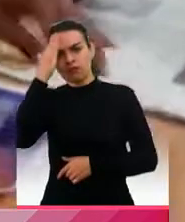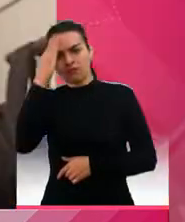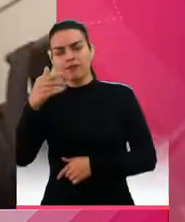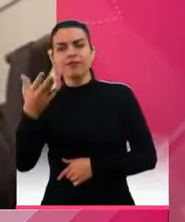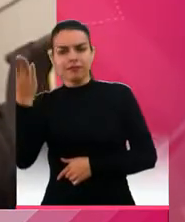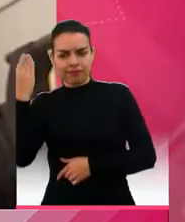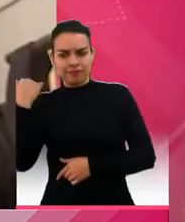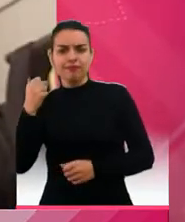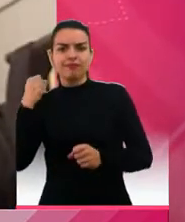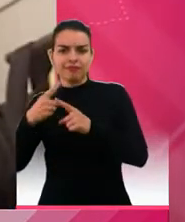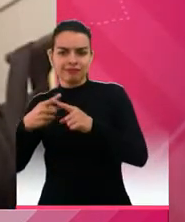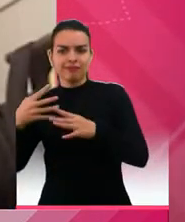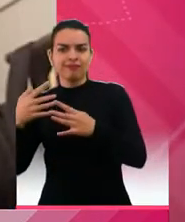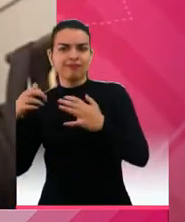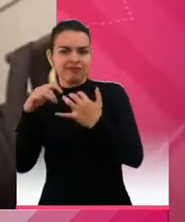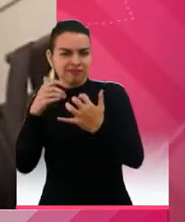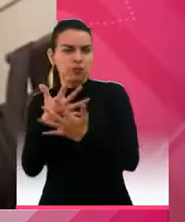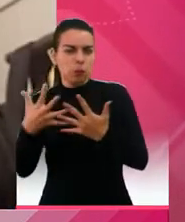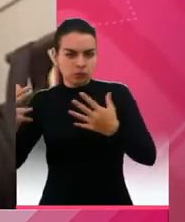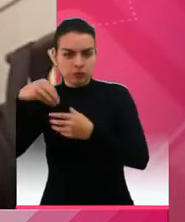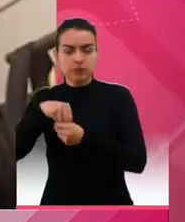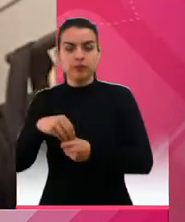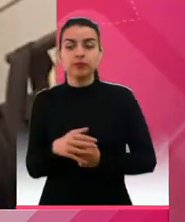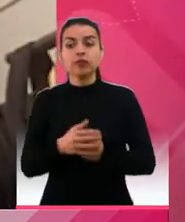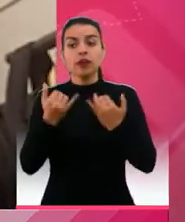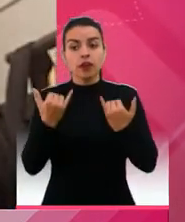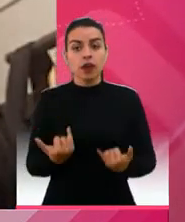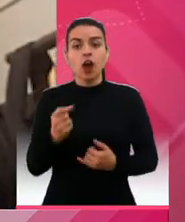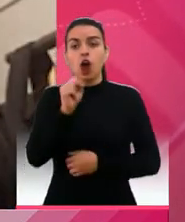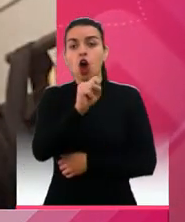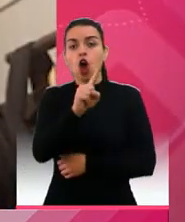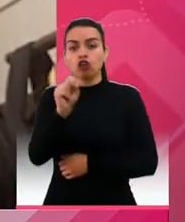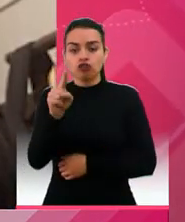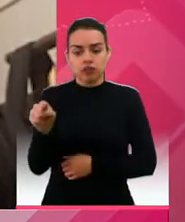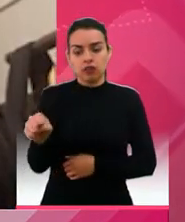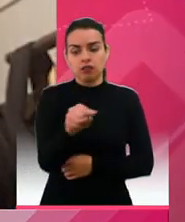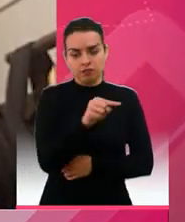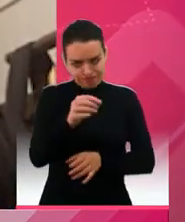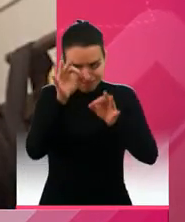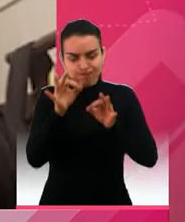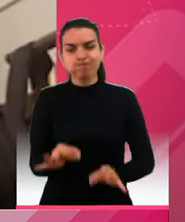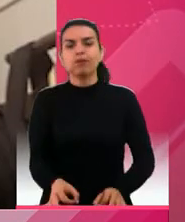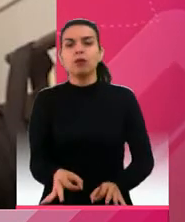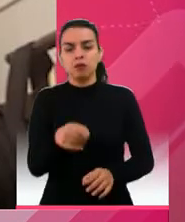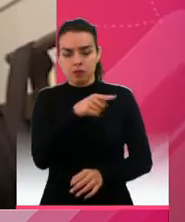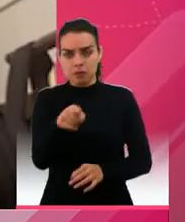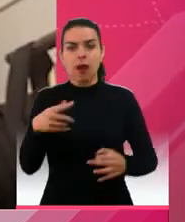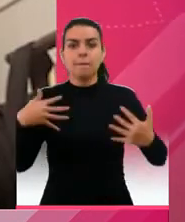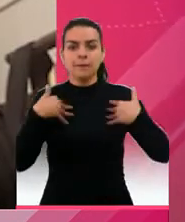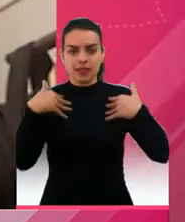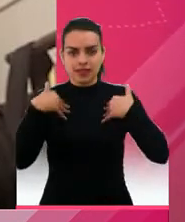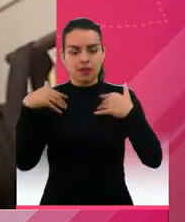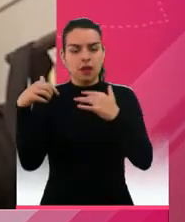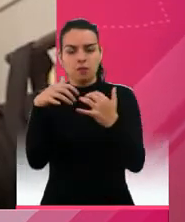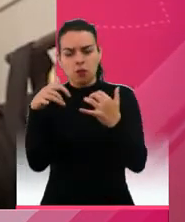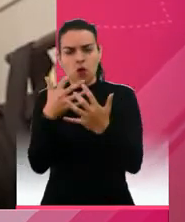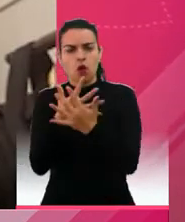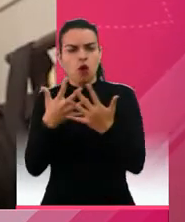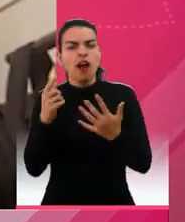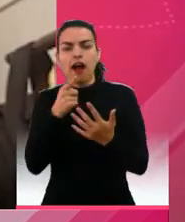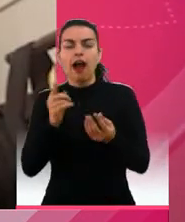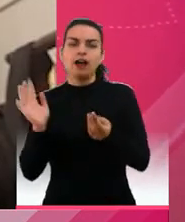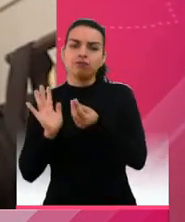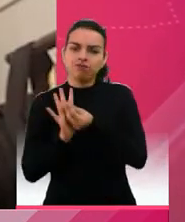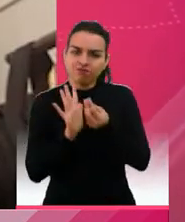En este momento tenemos 11 muchachos que son víctimas directas del conflicto, de desplazamiento forzoso,